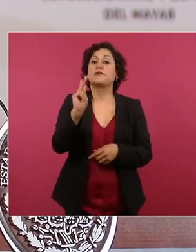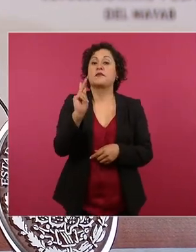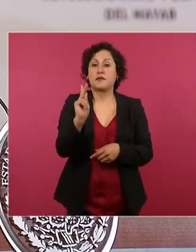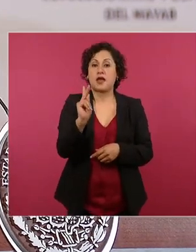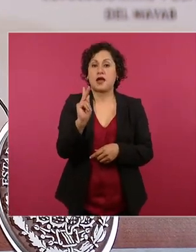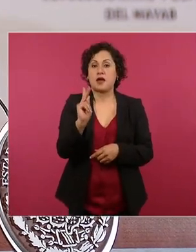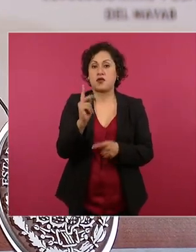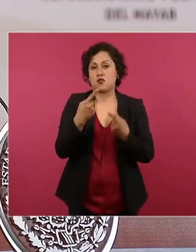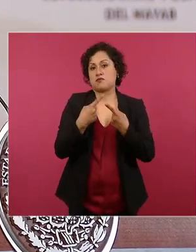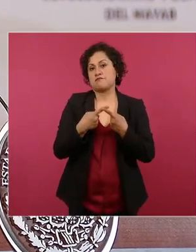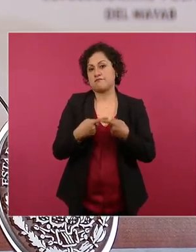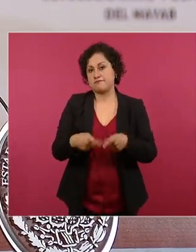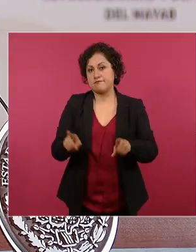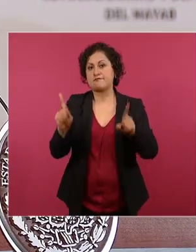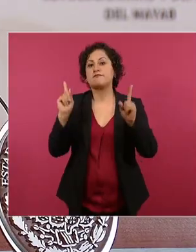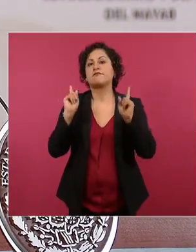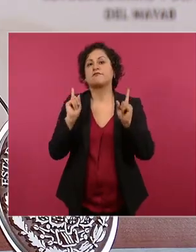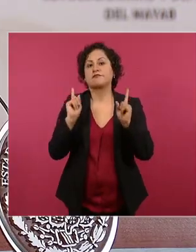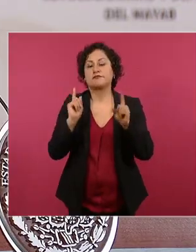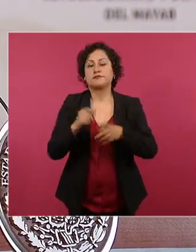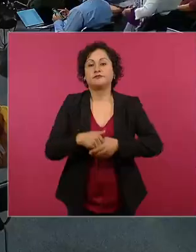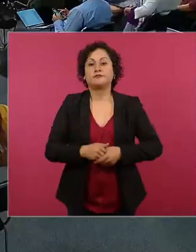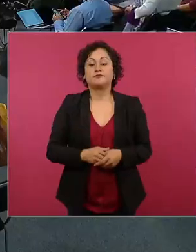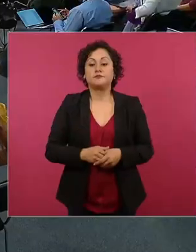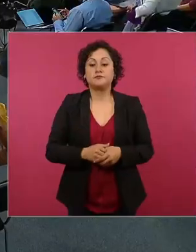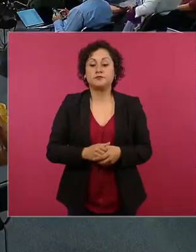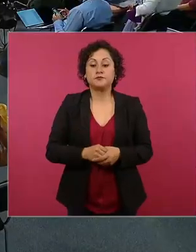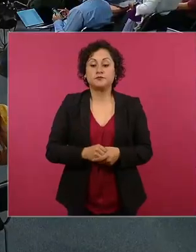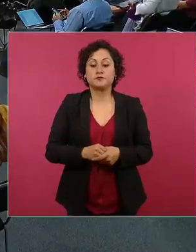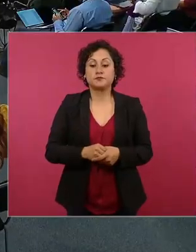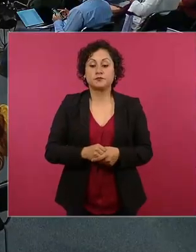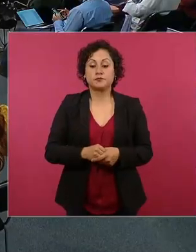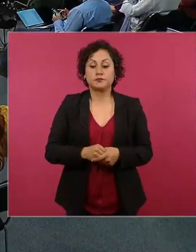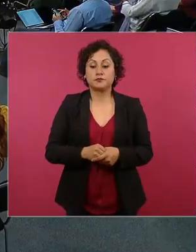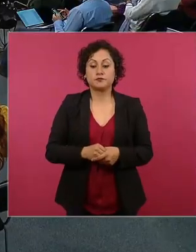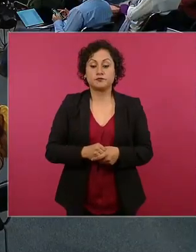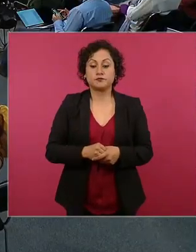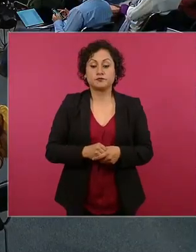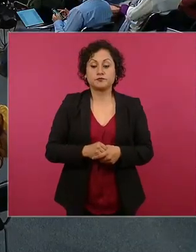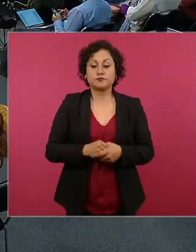además cada vez se